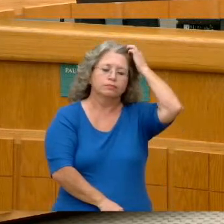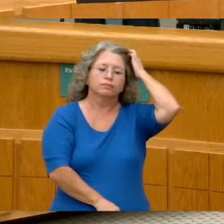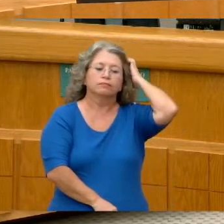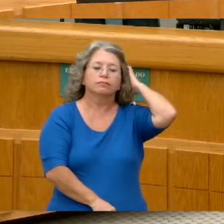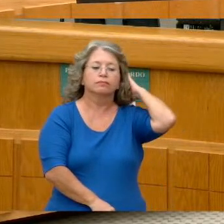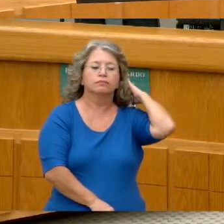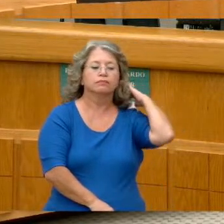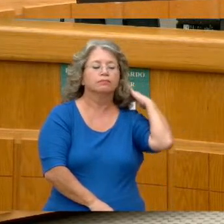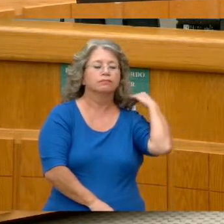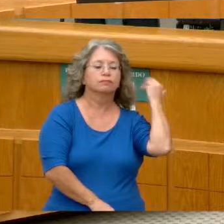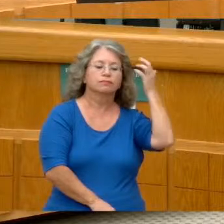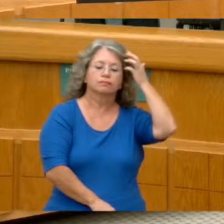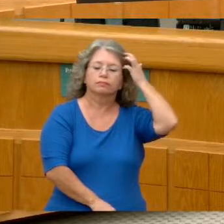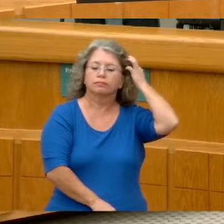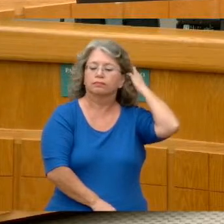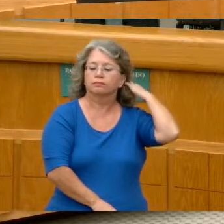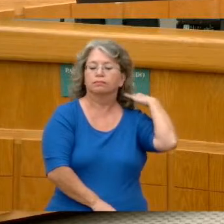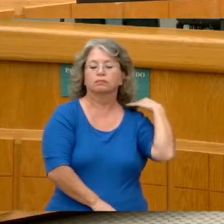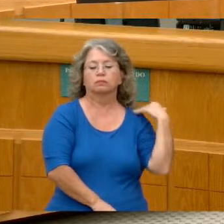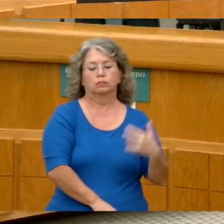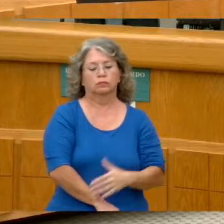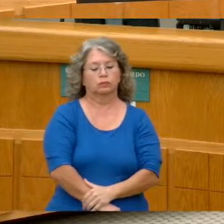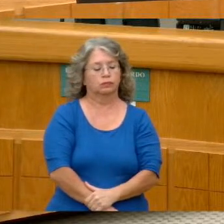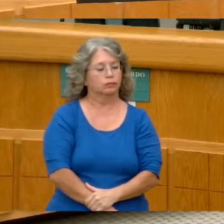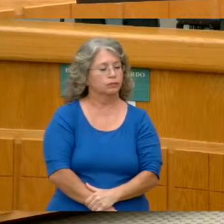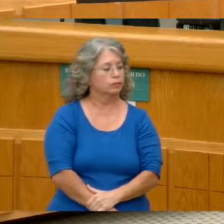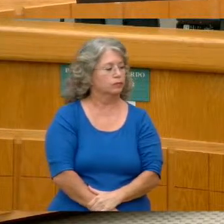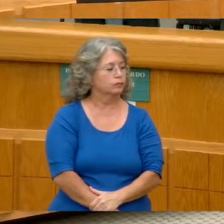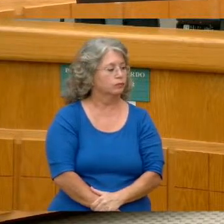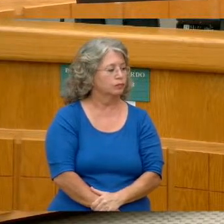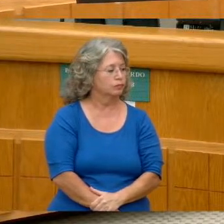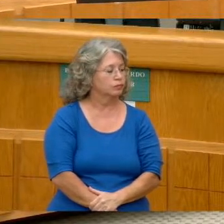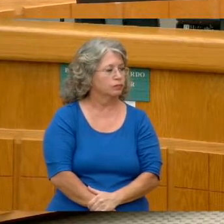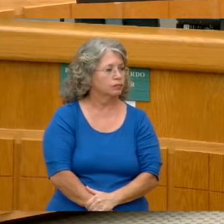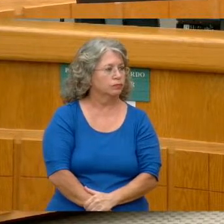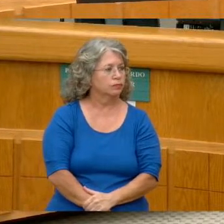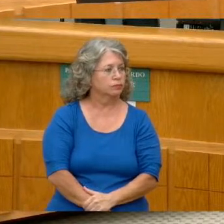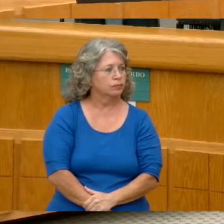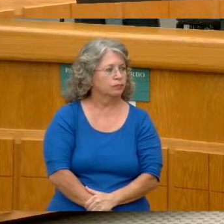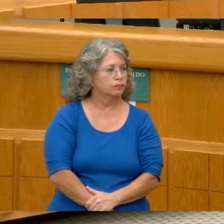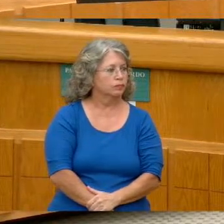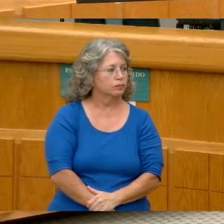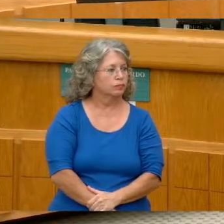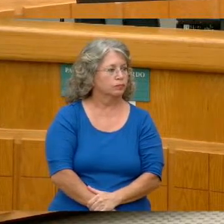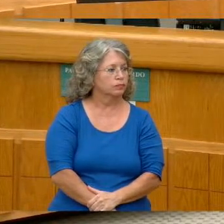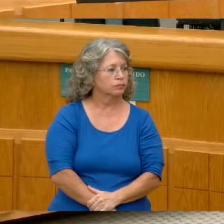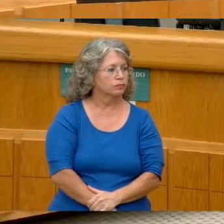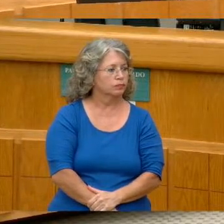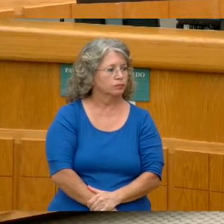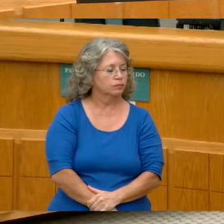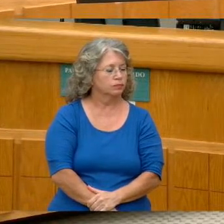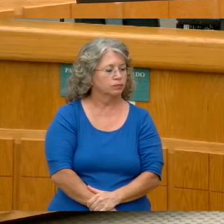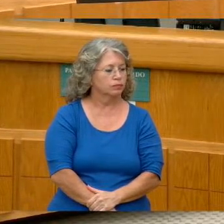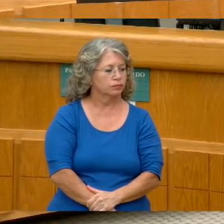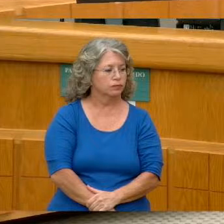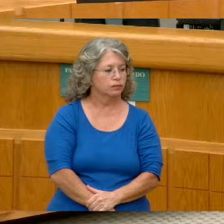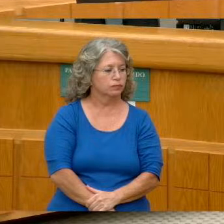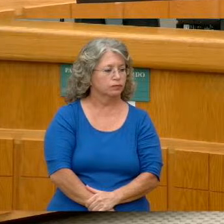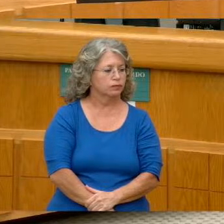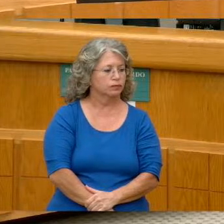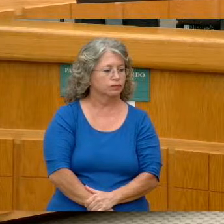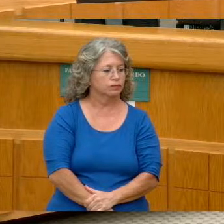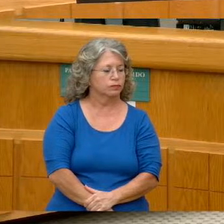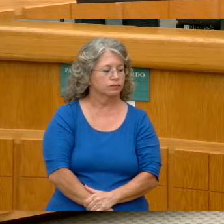compañeros de trabajo usan la misma puerta, luego se llevan las manos sucias a la cara. Una persona enferma puede trabajar en una ventanilla de un